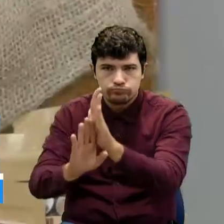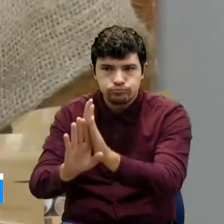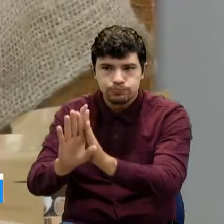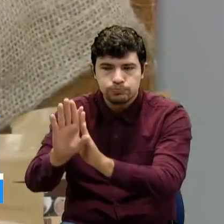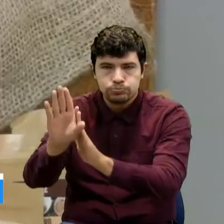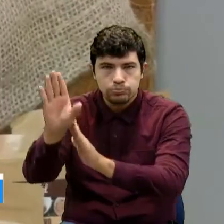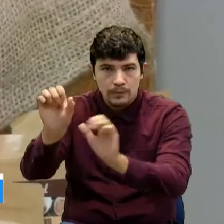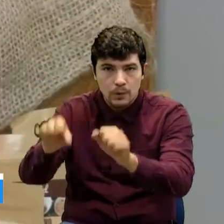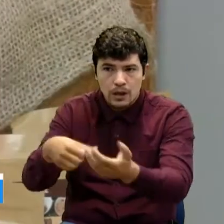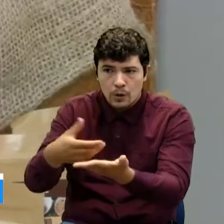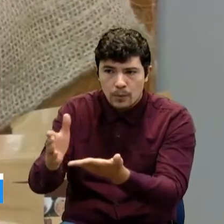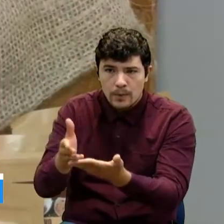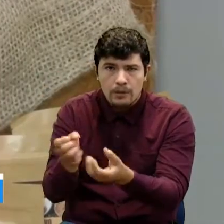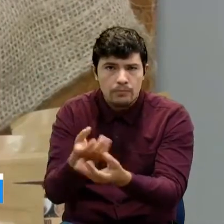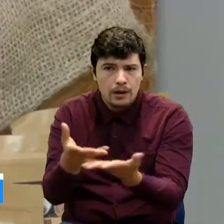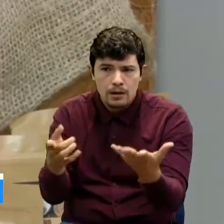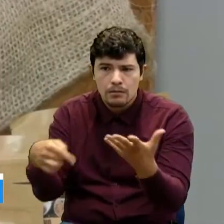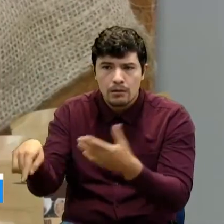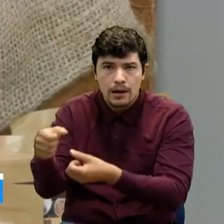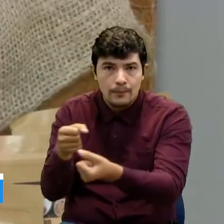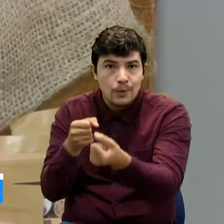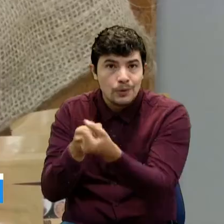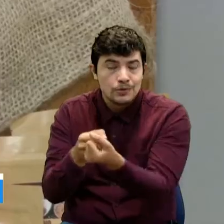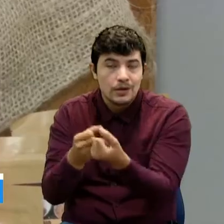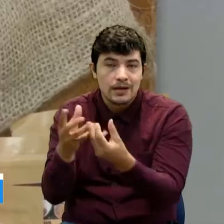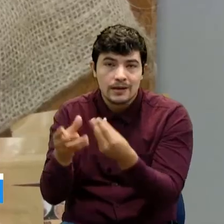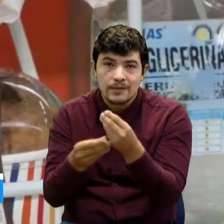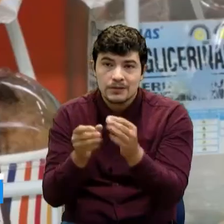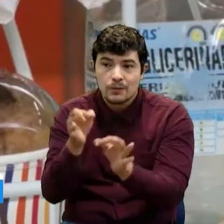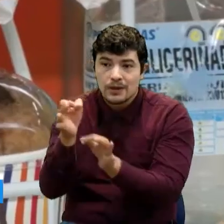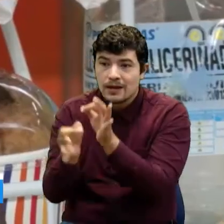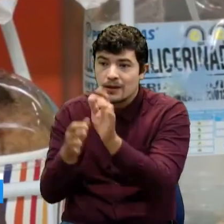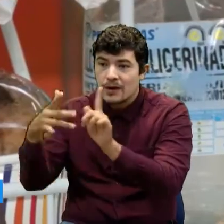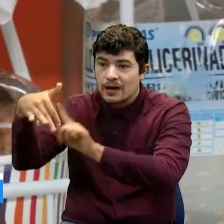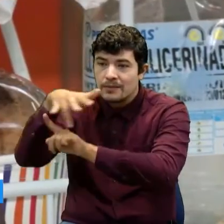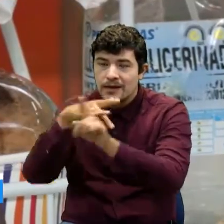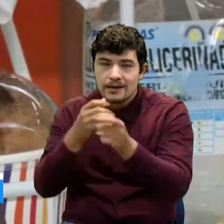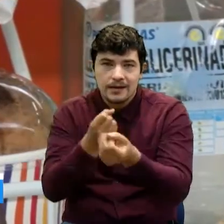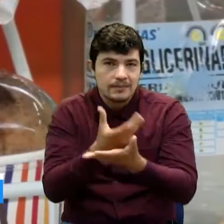productos sostenibles, una gran contribución al medio ambiente y a los recursos naturales.